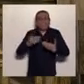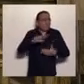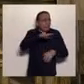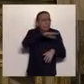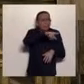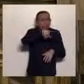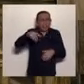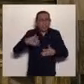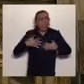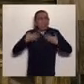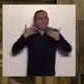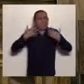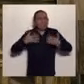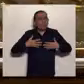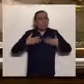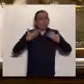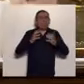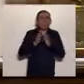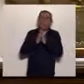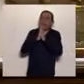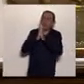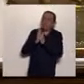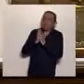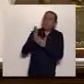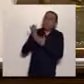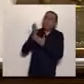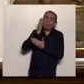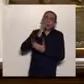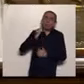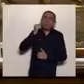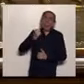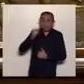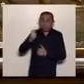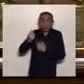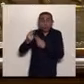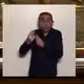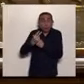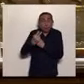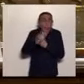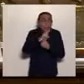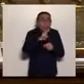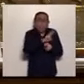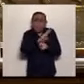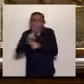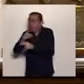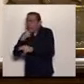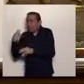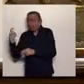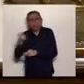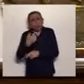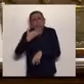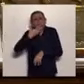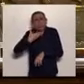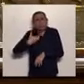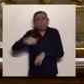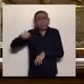Aleluya. Oremos. Te pedimos, pastor bueno, que cuides con solicitud a tu rebaño y